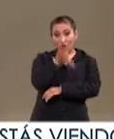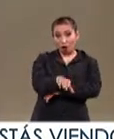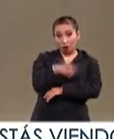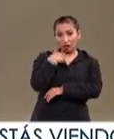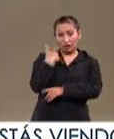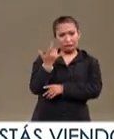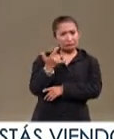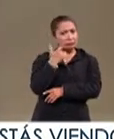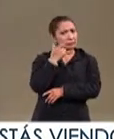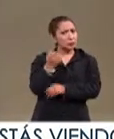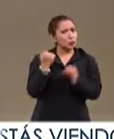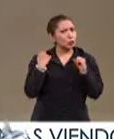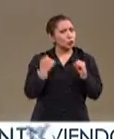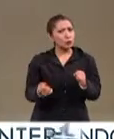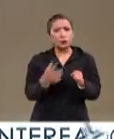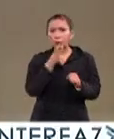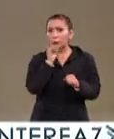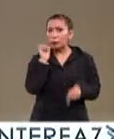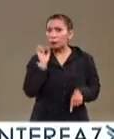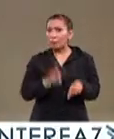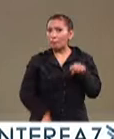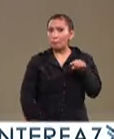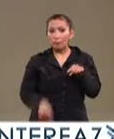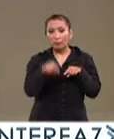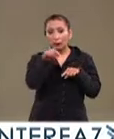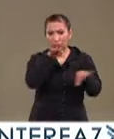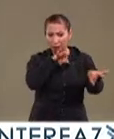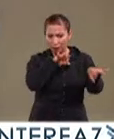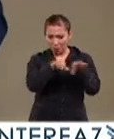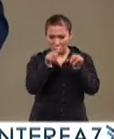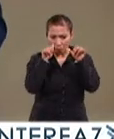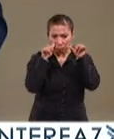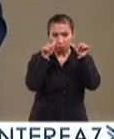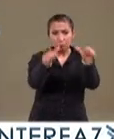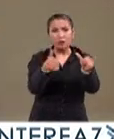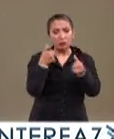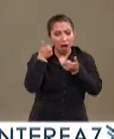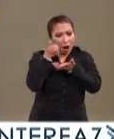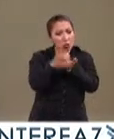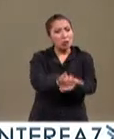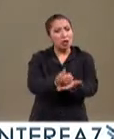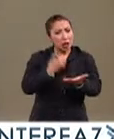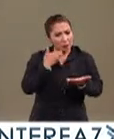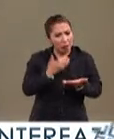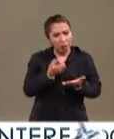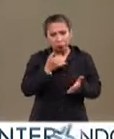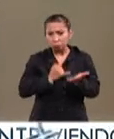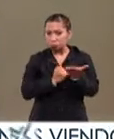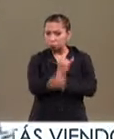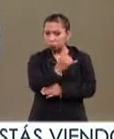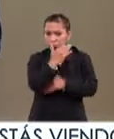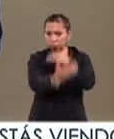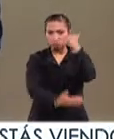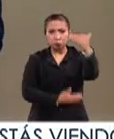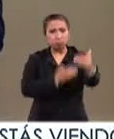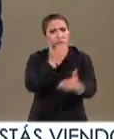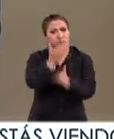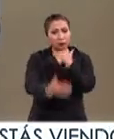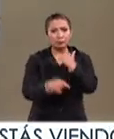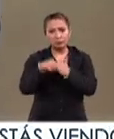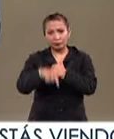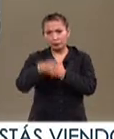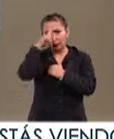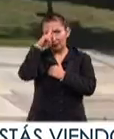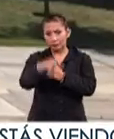un empeño inquebrantable por el trabajo y contribuyen activa y decididamente al progreso de